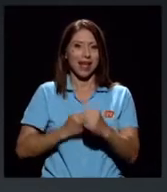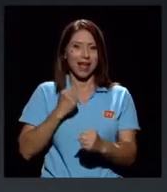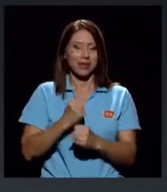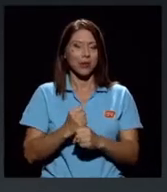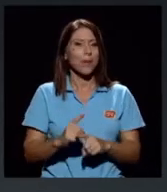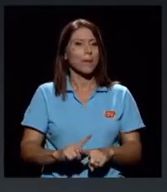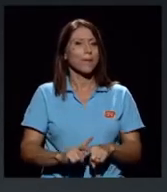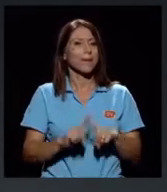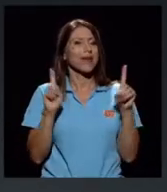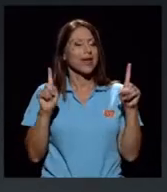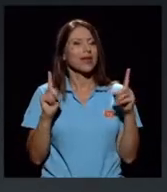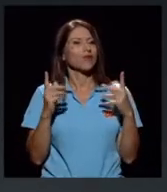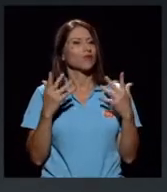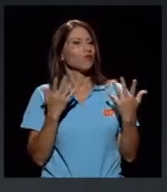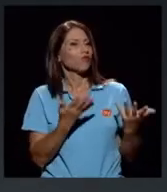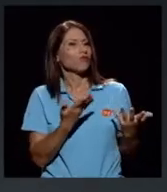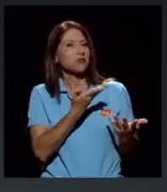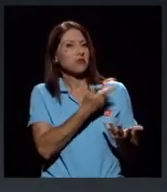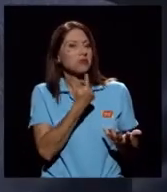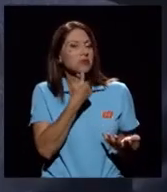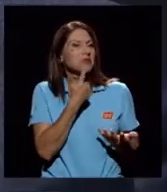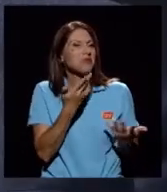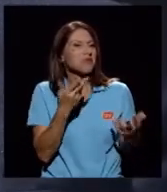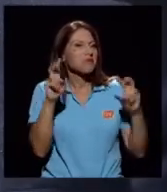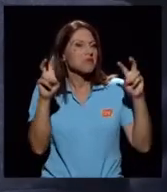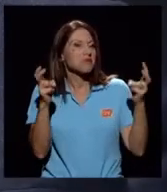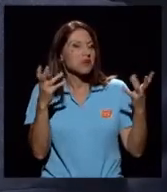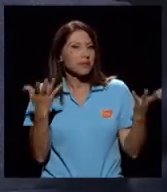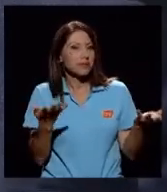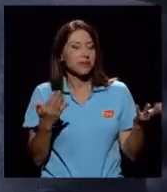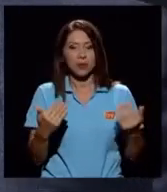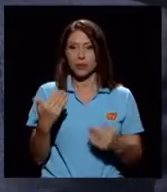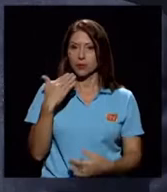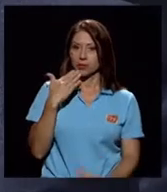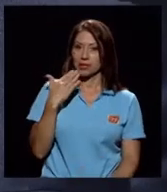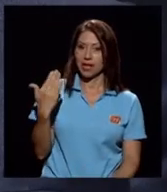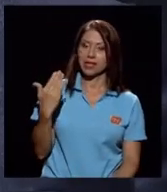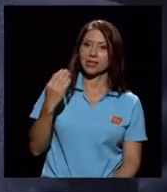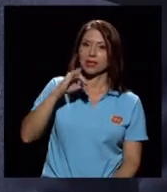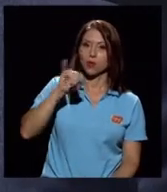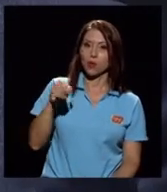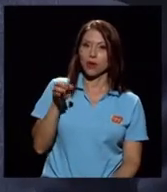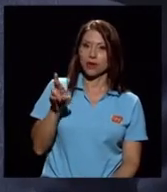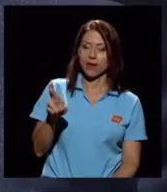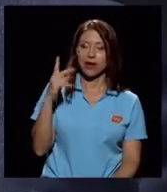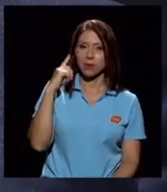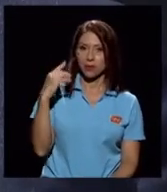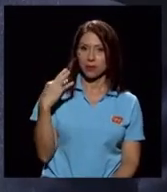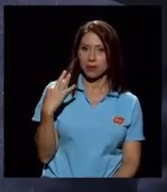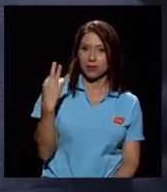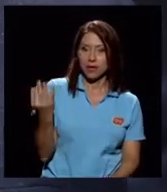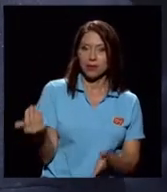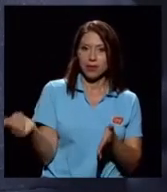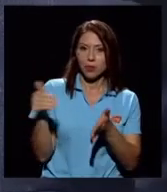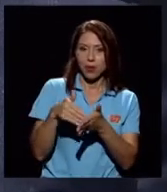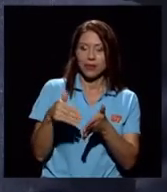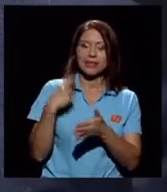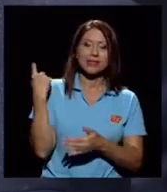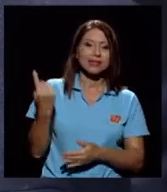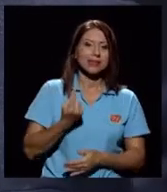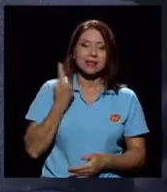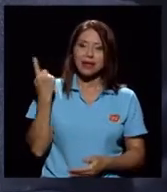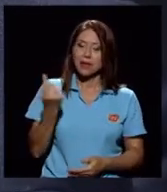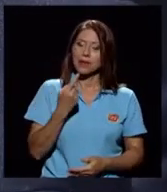qué aspectos destacaría dolor pero muchas gracias don juan rafael por invitarme nuevamente siempre es un